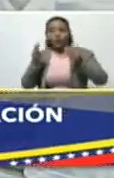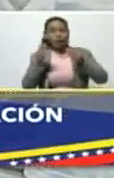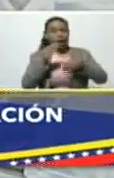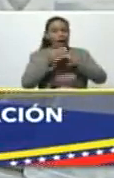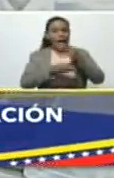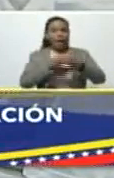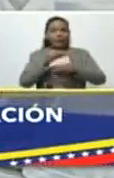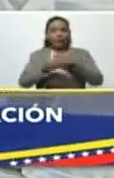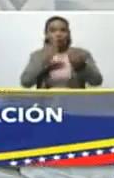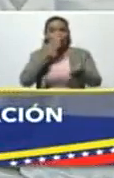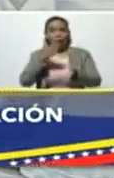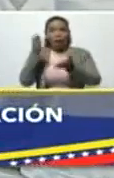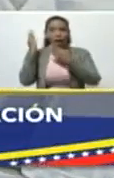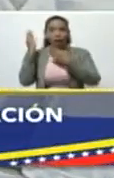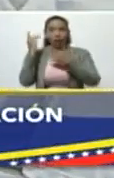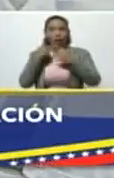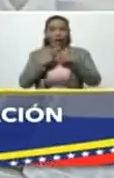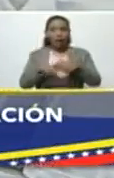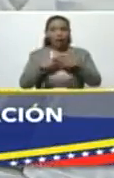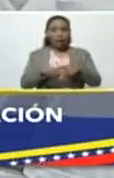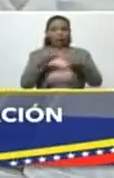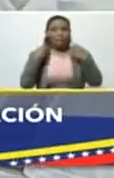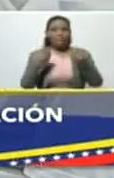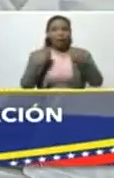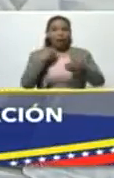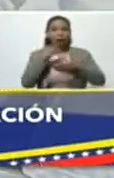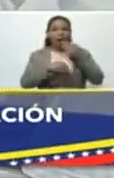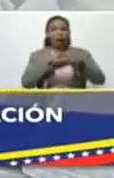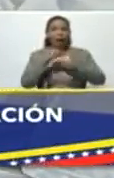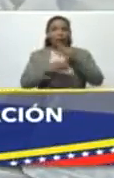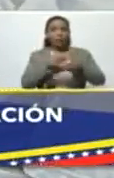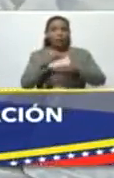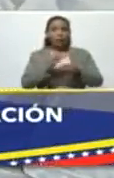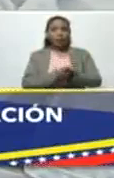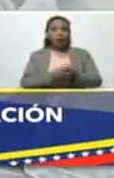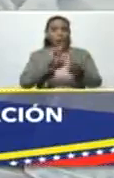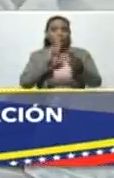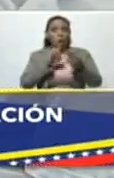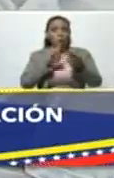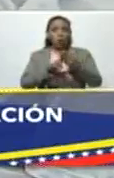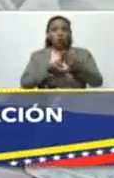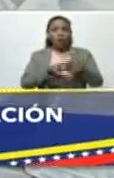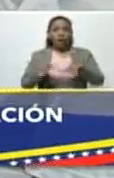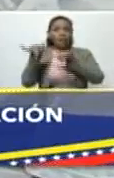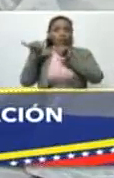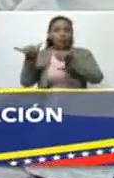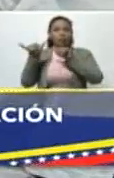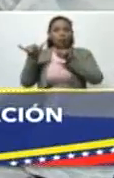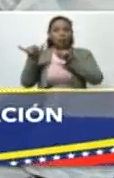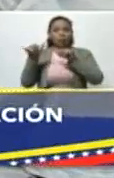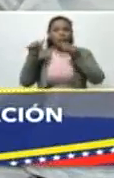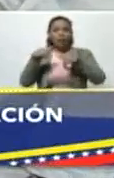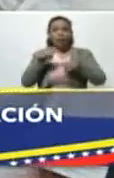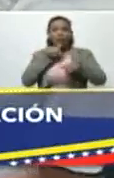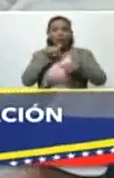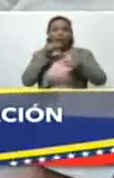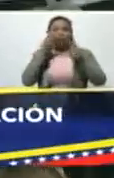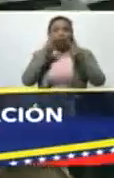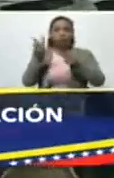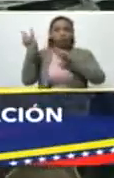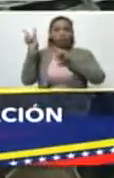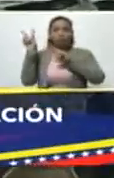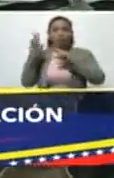proporcionándoles a ellos las herramientas para dar a conocer a sí mismo y a quienes lo rodean